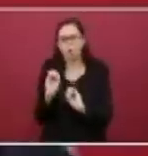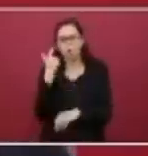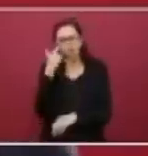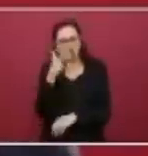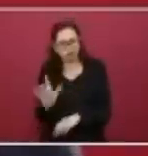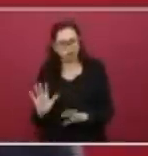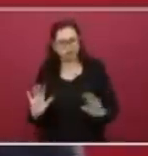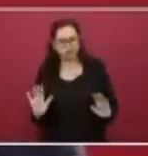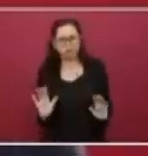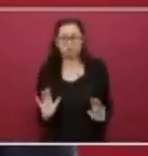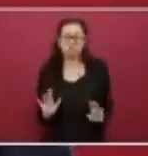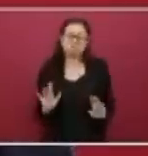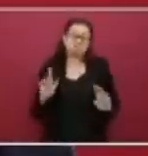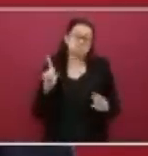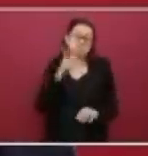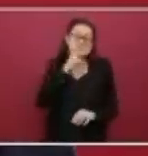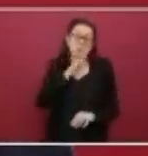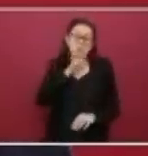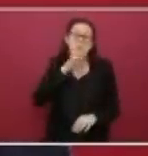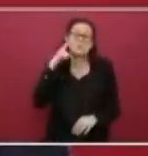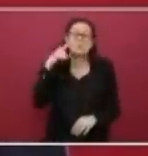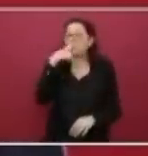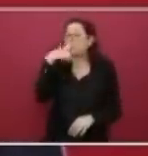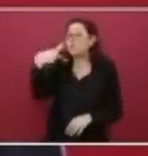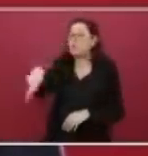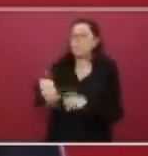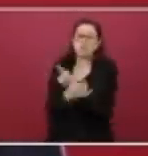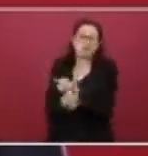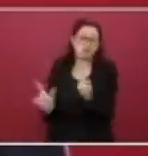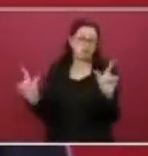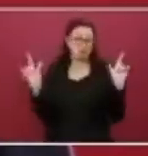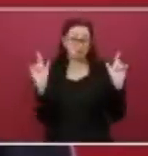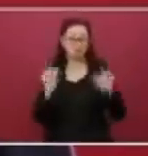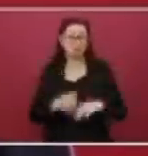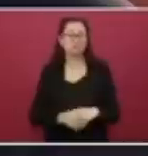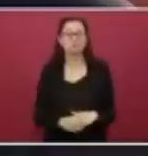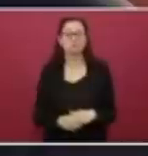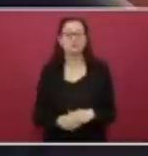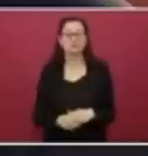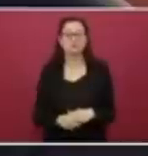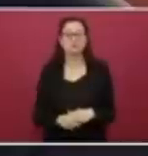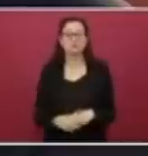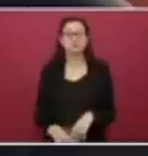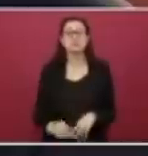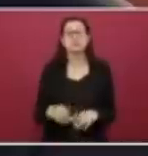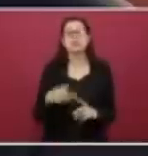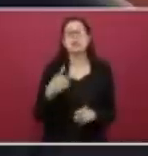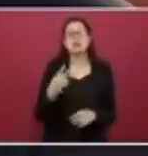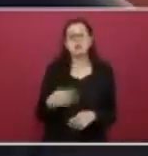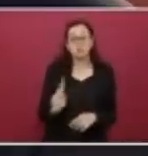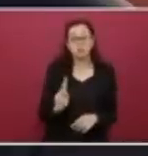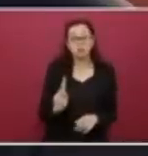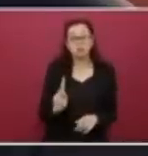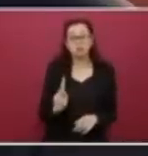es una decisión libre pero no queremos nosotros entre otras cosas